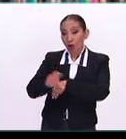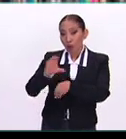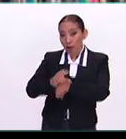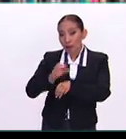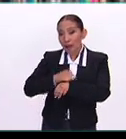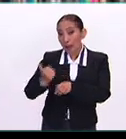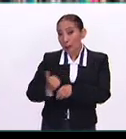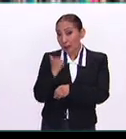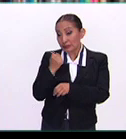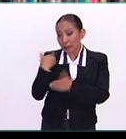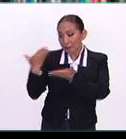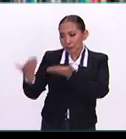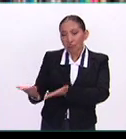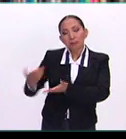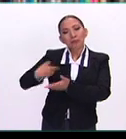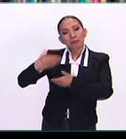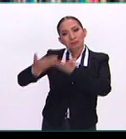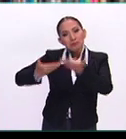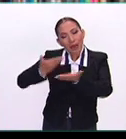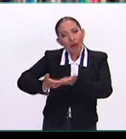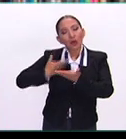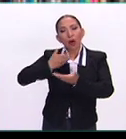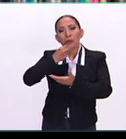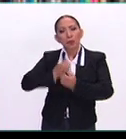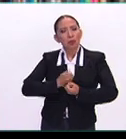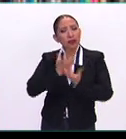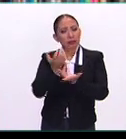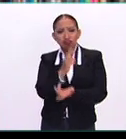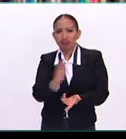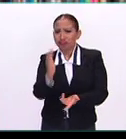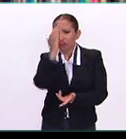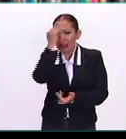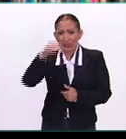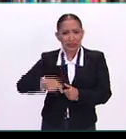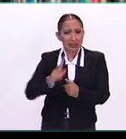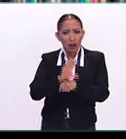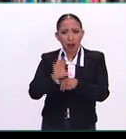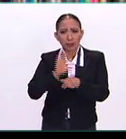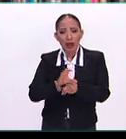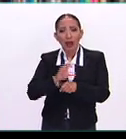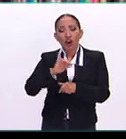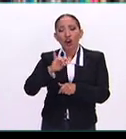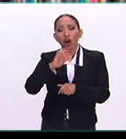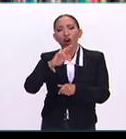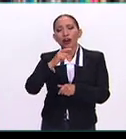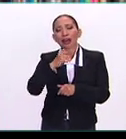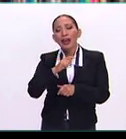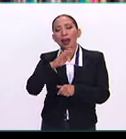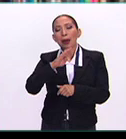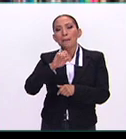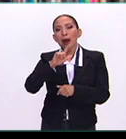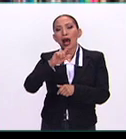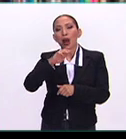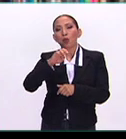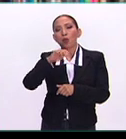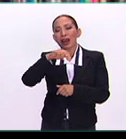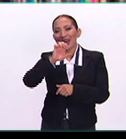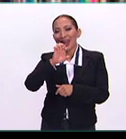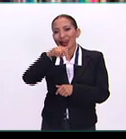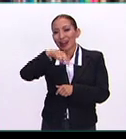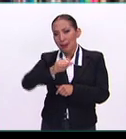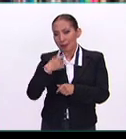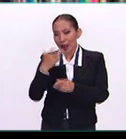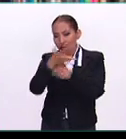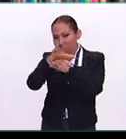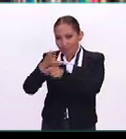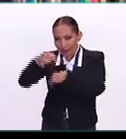y quiero aprovechar para presentarles a uno de los poetas más reconocidos de este país, Jorge Balbuena, que nos prestó ahora su biblioteca para grabar